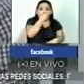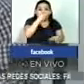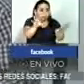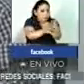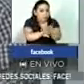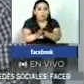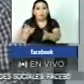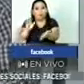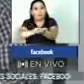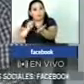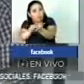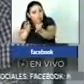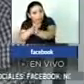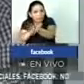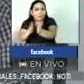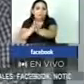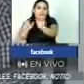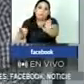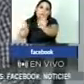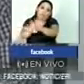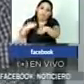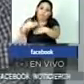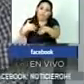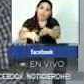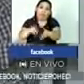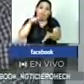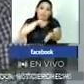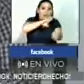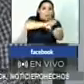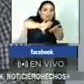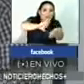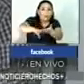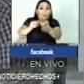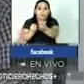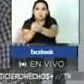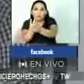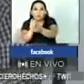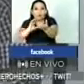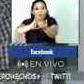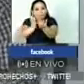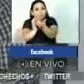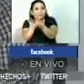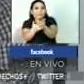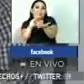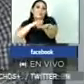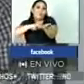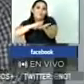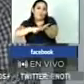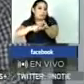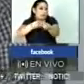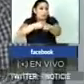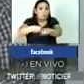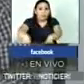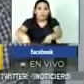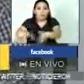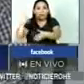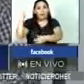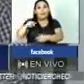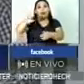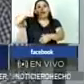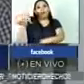pupuserías, se han cerrado todos aquellos donde compran el repollo. Pero a la par de eso, se pierde la lechuga, la espinaca.